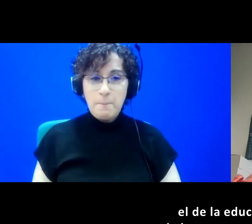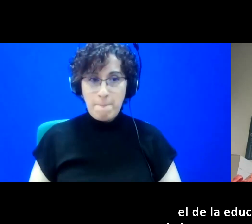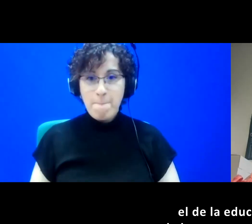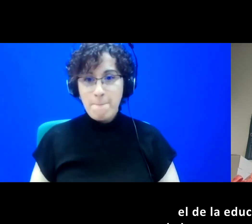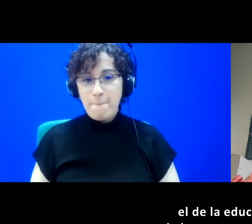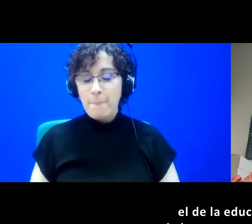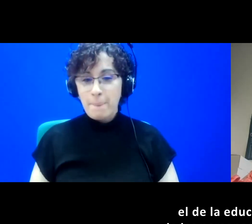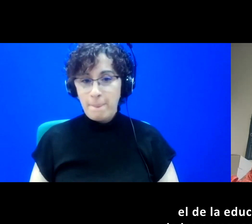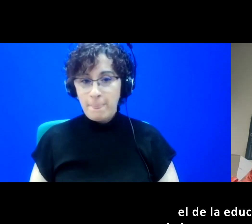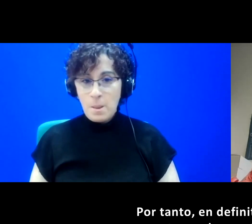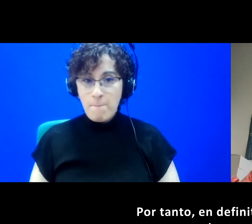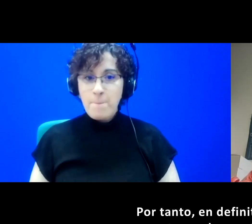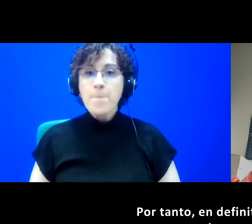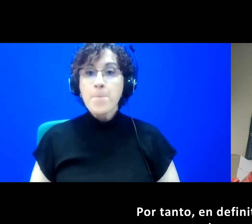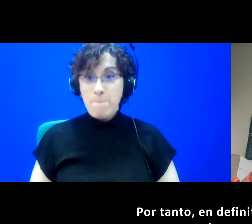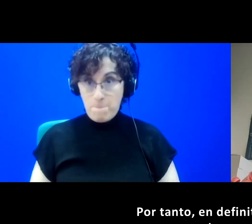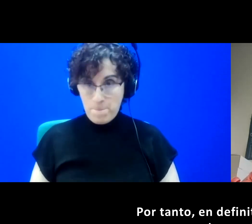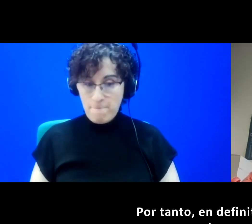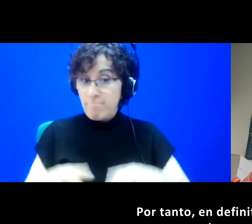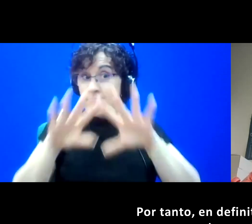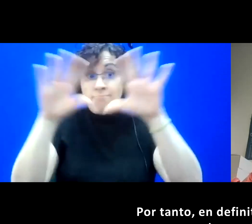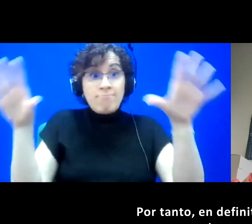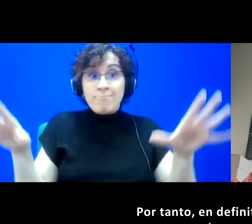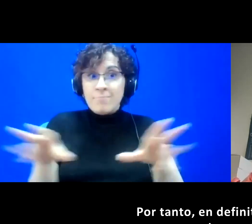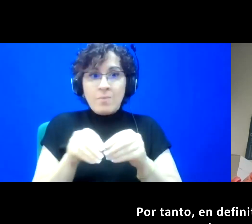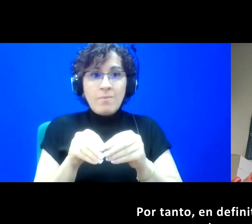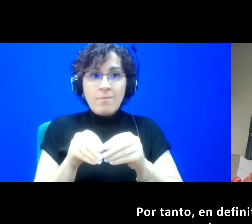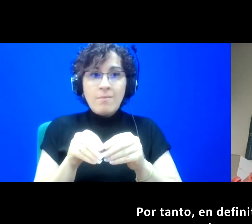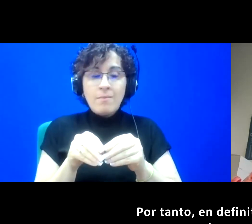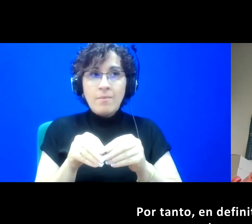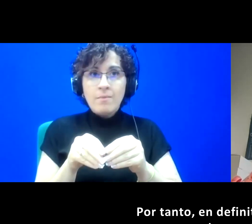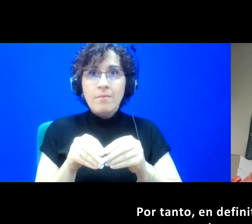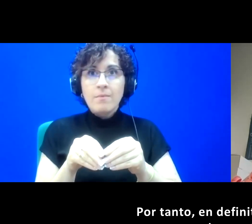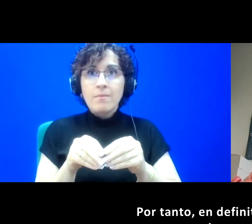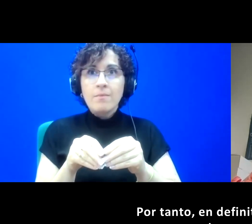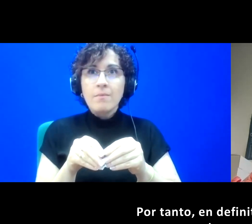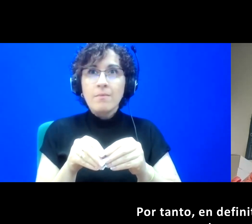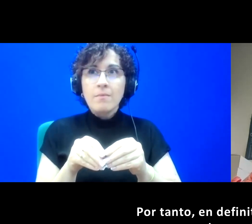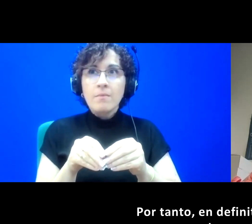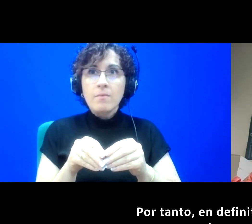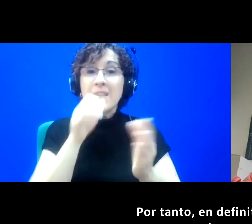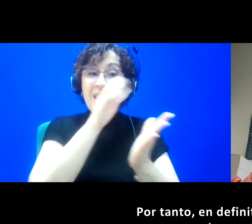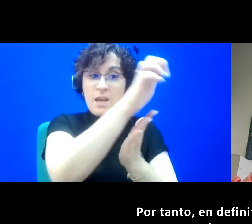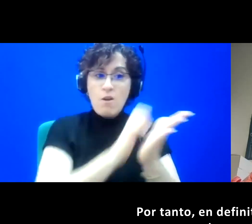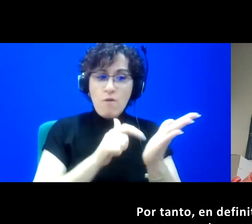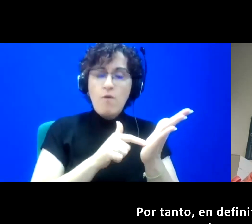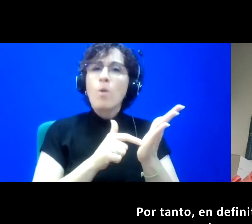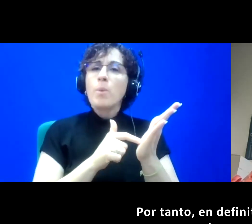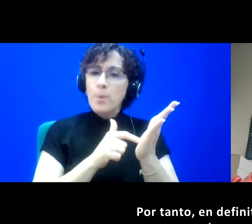sordas. Por lo tanto, en definitiva, estamos ante una herramienta